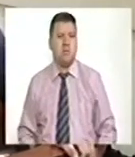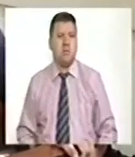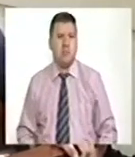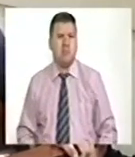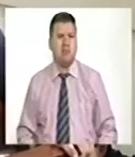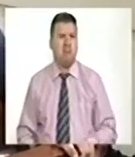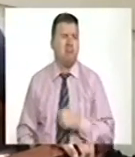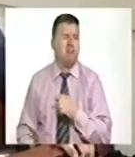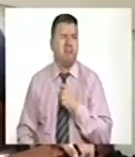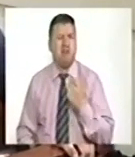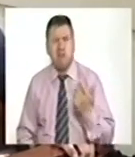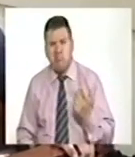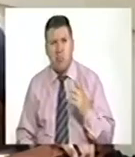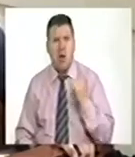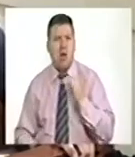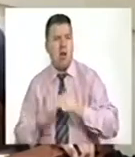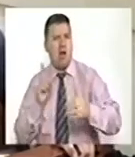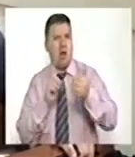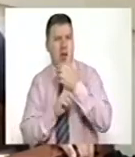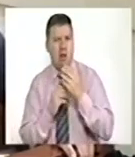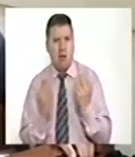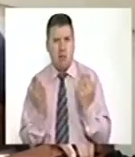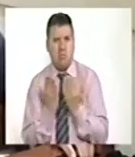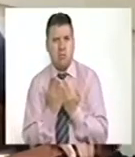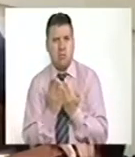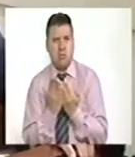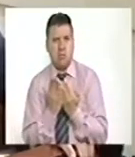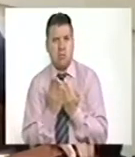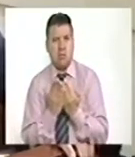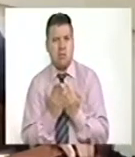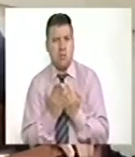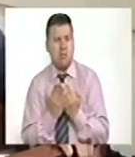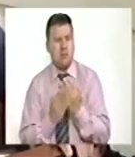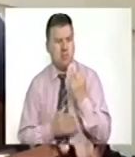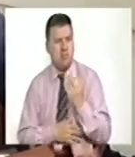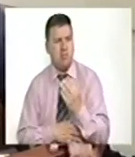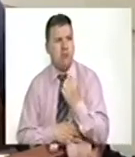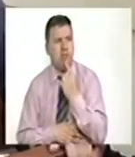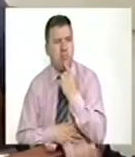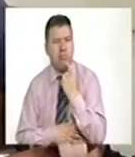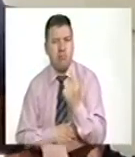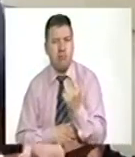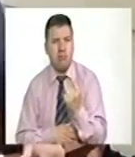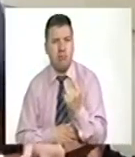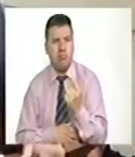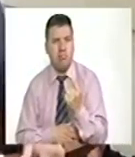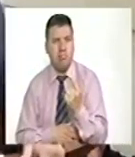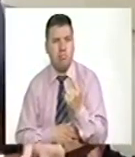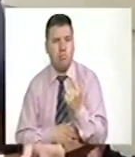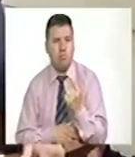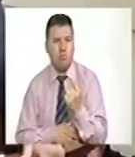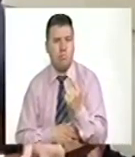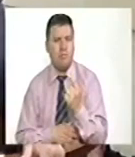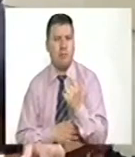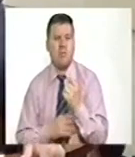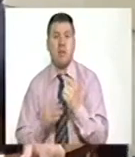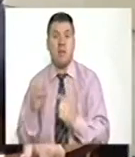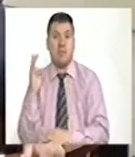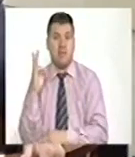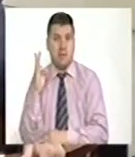de lo que encontró la comisión se fundamenta en unos